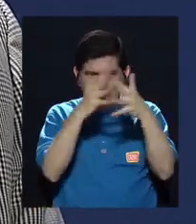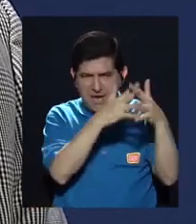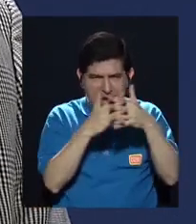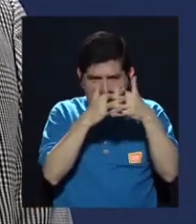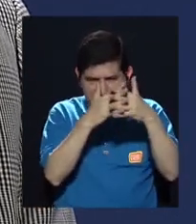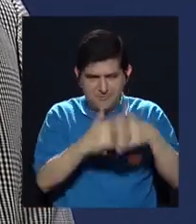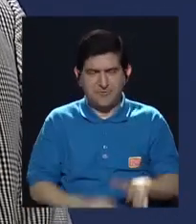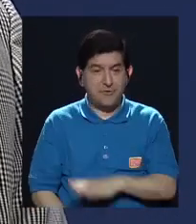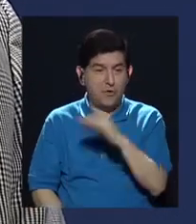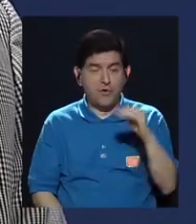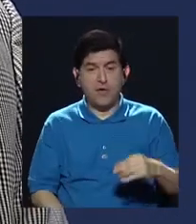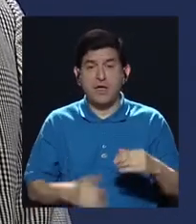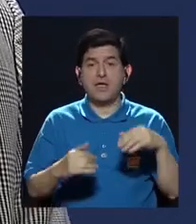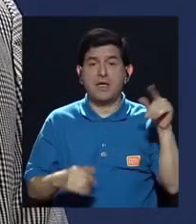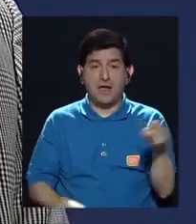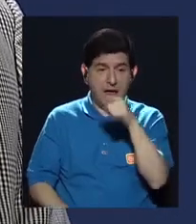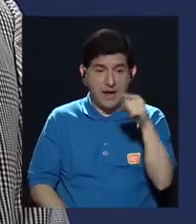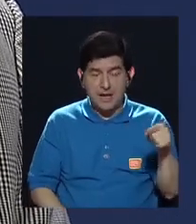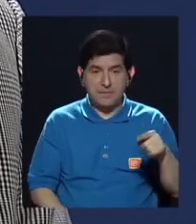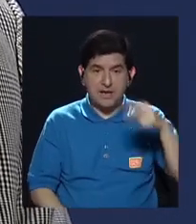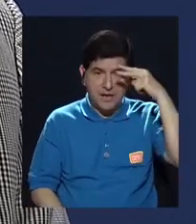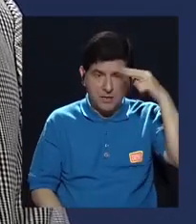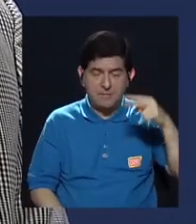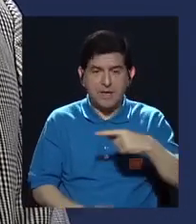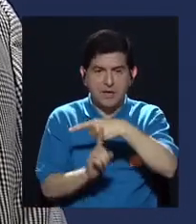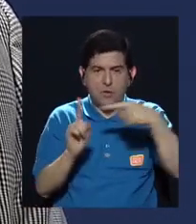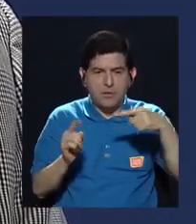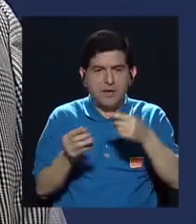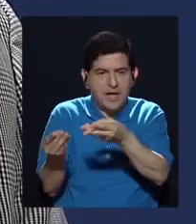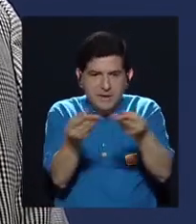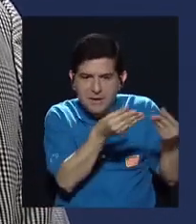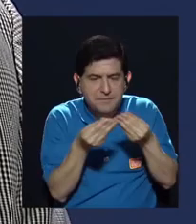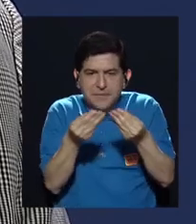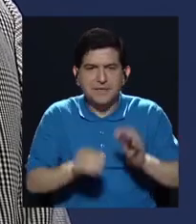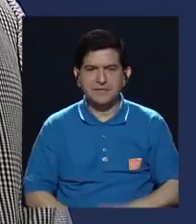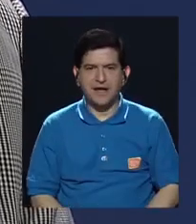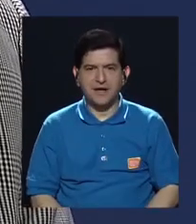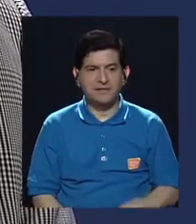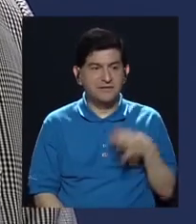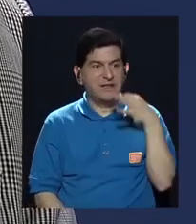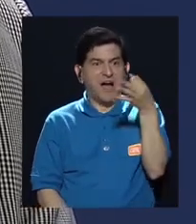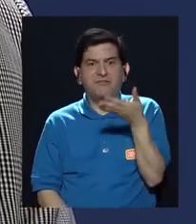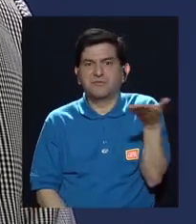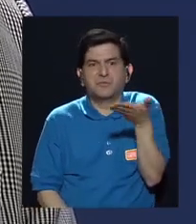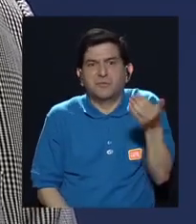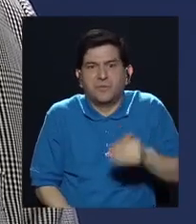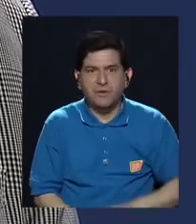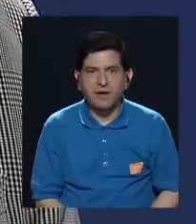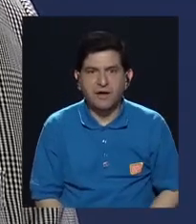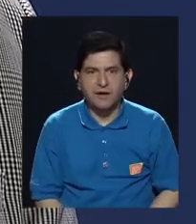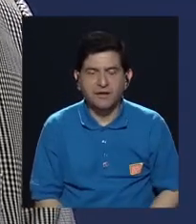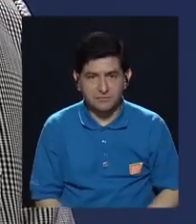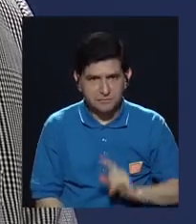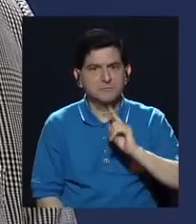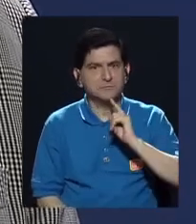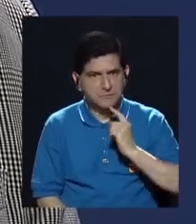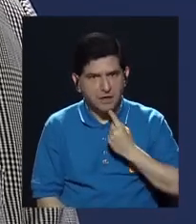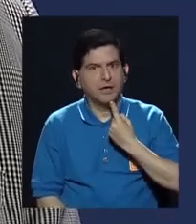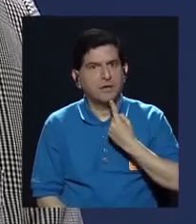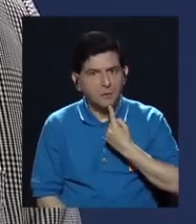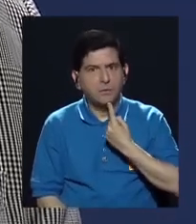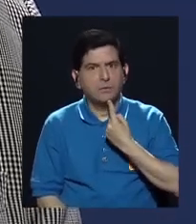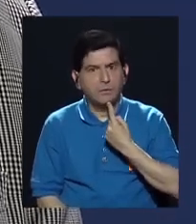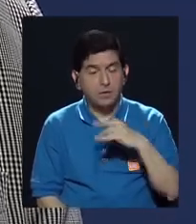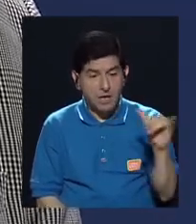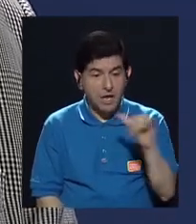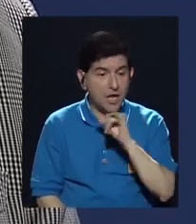Unidos, y habiéndole quitado a México la mitad de su territorio, pues que lo que venía para acá era serio. Pues